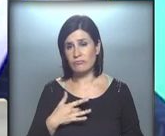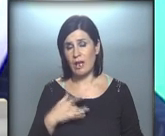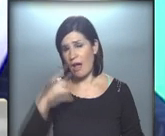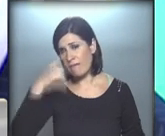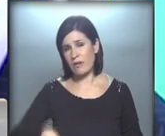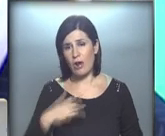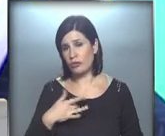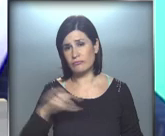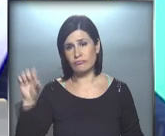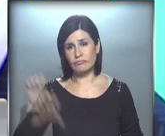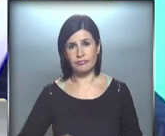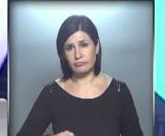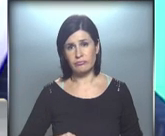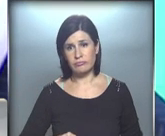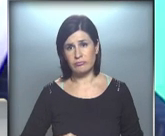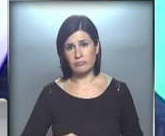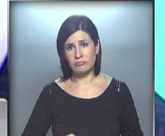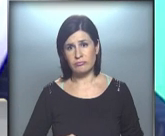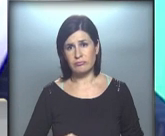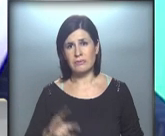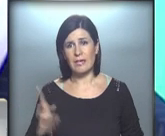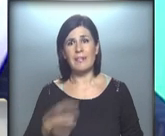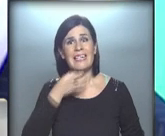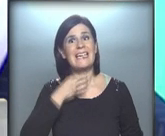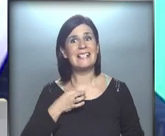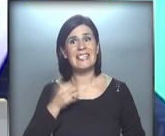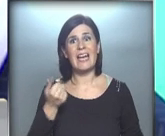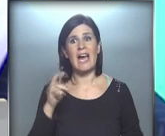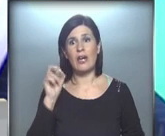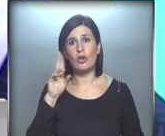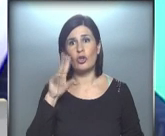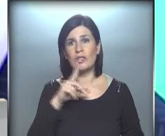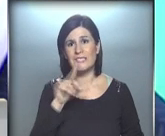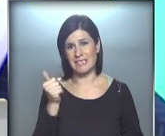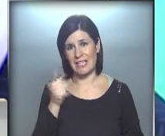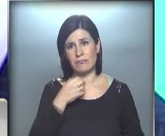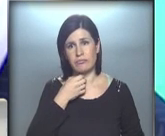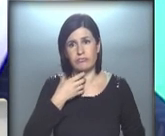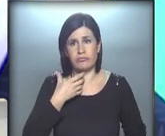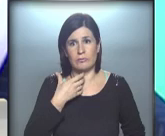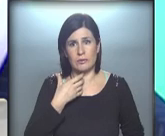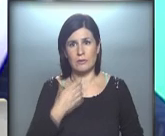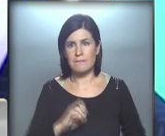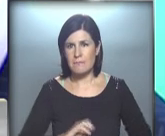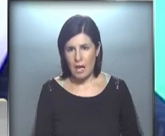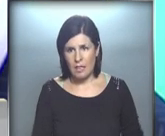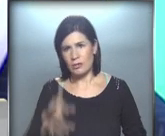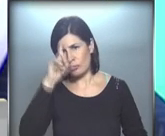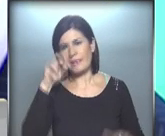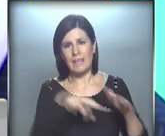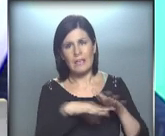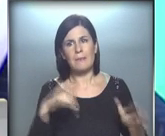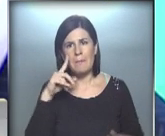cardíaca después de sufrir una aneurisma en la arteria aorta. Estaba internado, como decimos, en el sanatorio Mitre. La